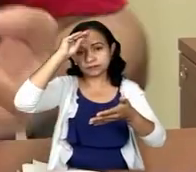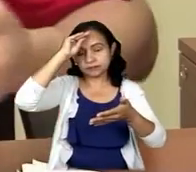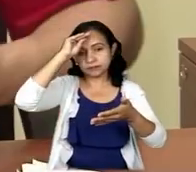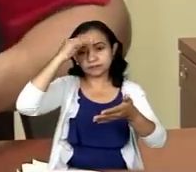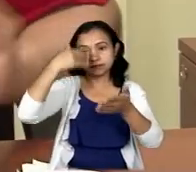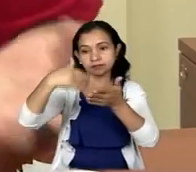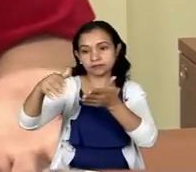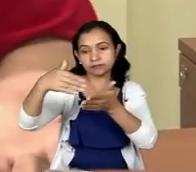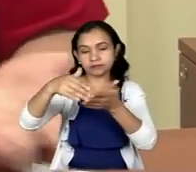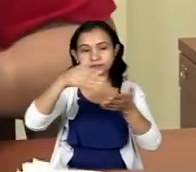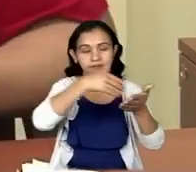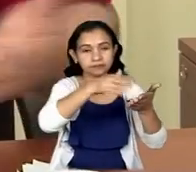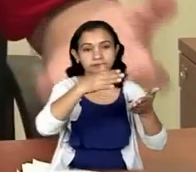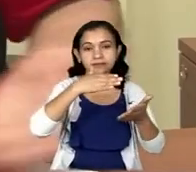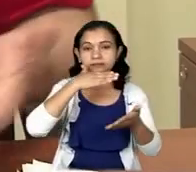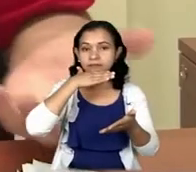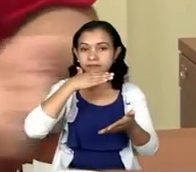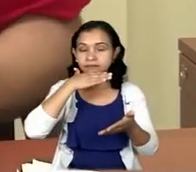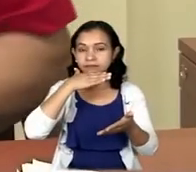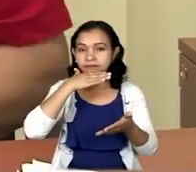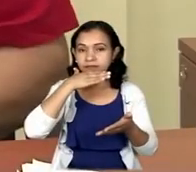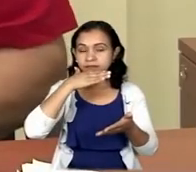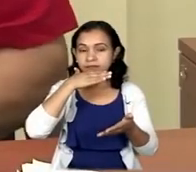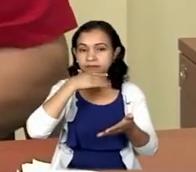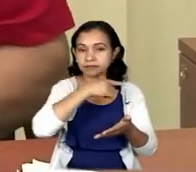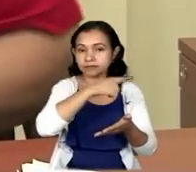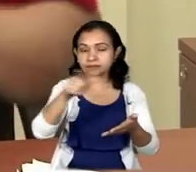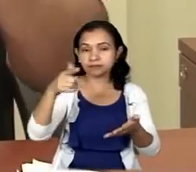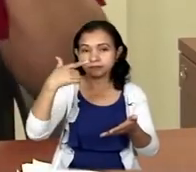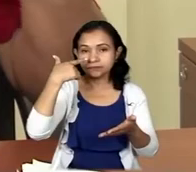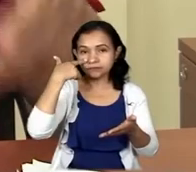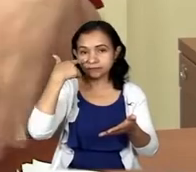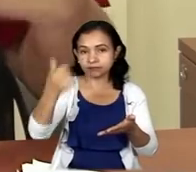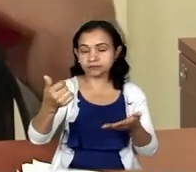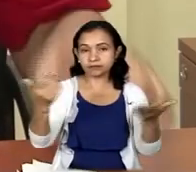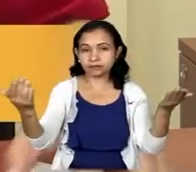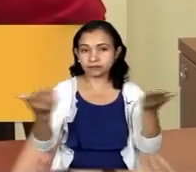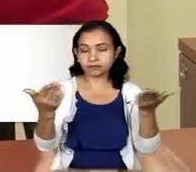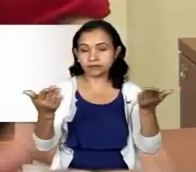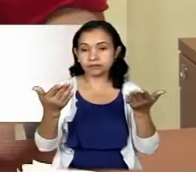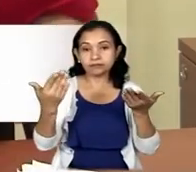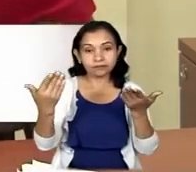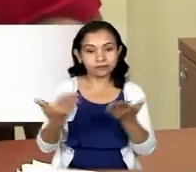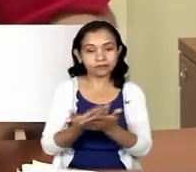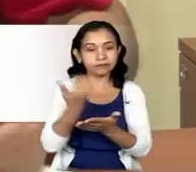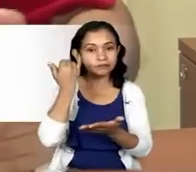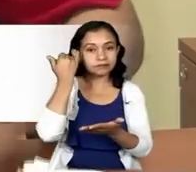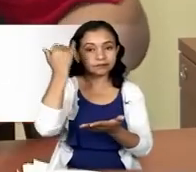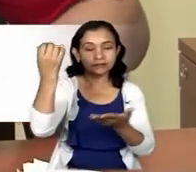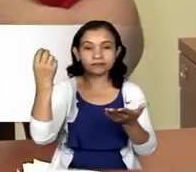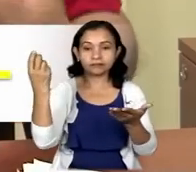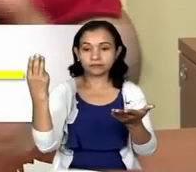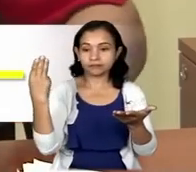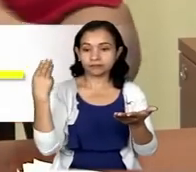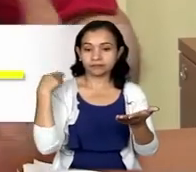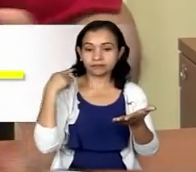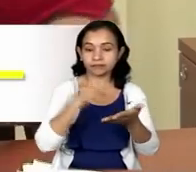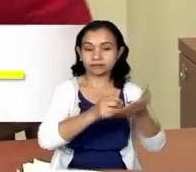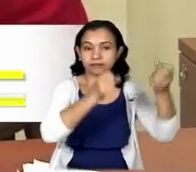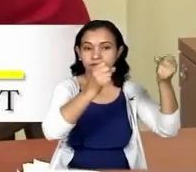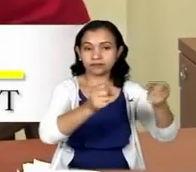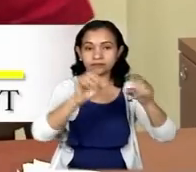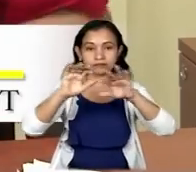hacen más fácil y otros lo hacen más difícil. Entonces, eso es lo que estamos reconociendo. O sea, esa innovación que puede tener el maestro y la maestra para tener